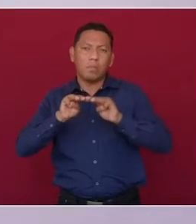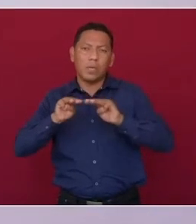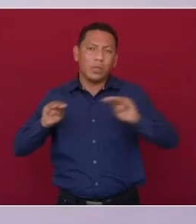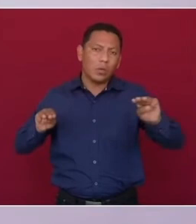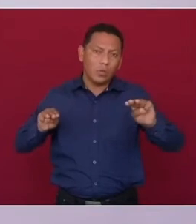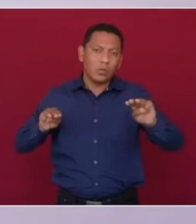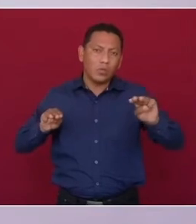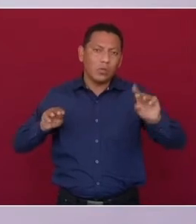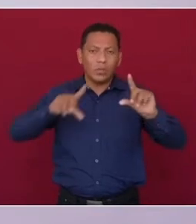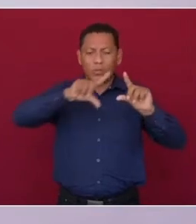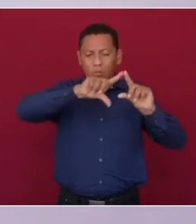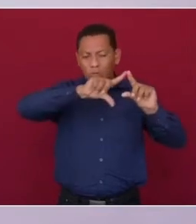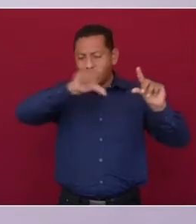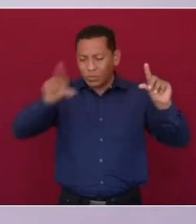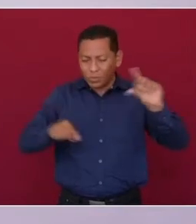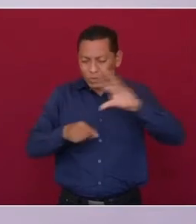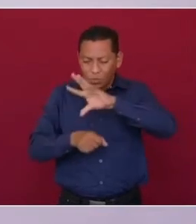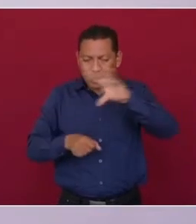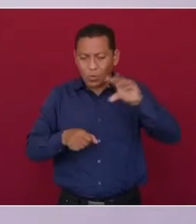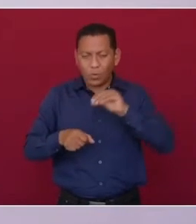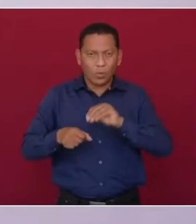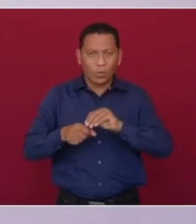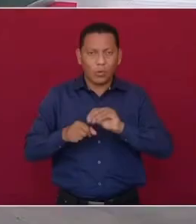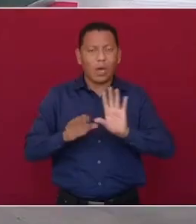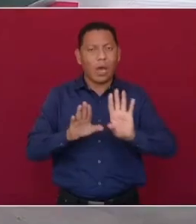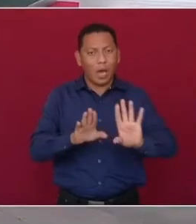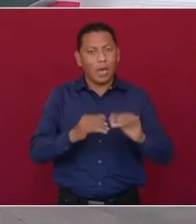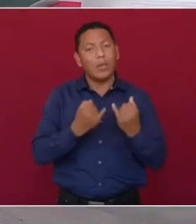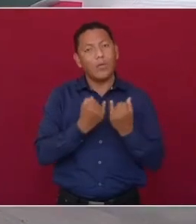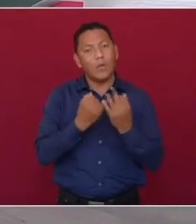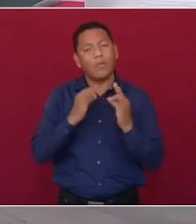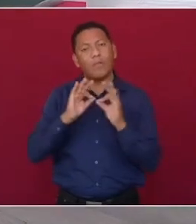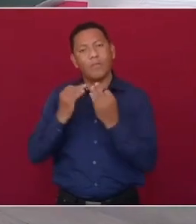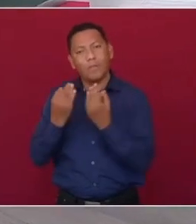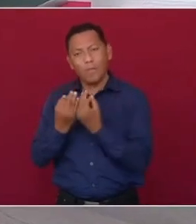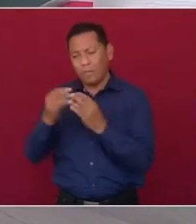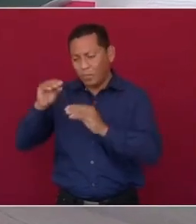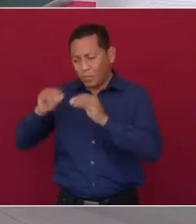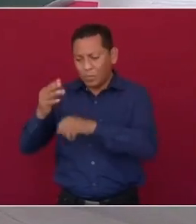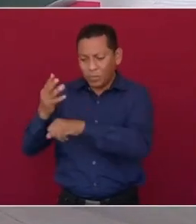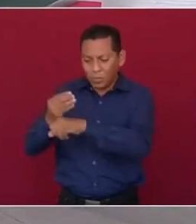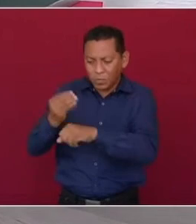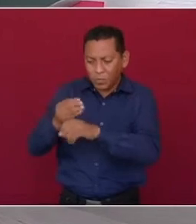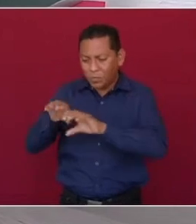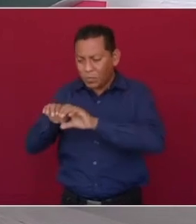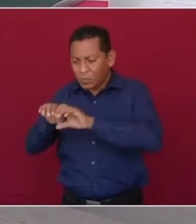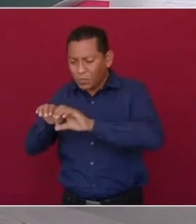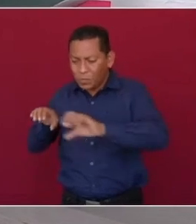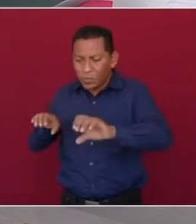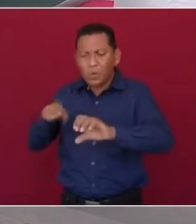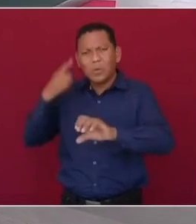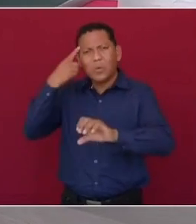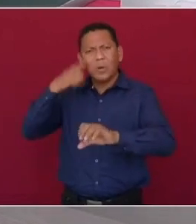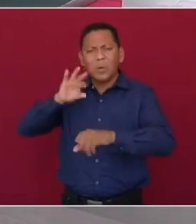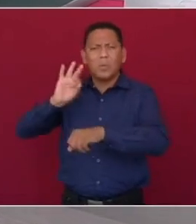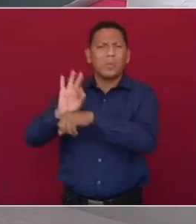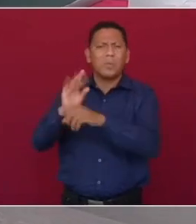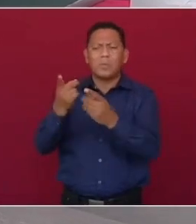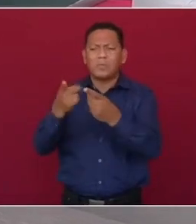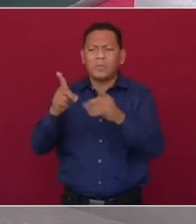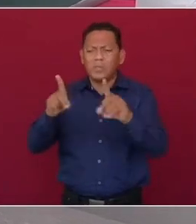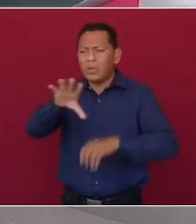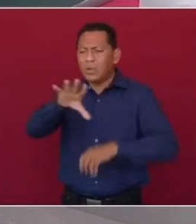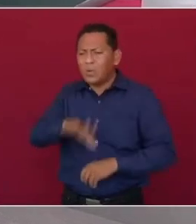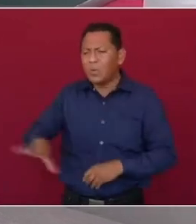país. Avanzamos también en la construcción de obras hidráulicas para el desarrollo agropecuario, para la